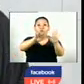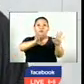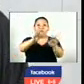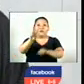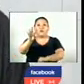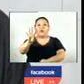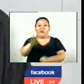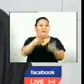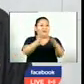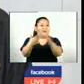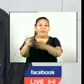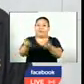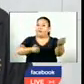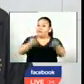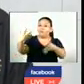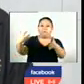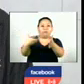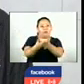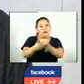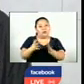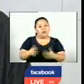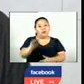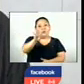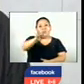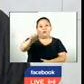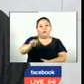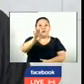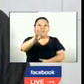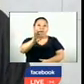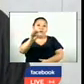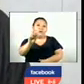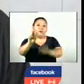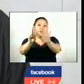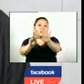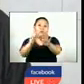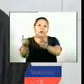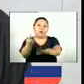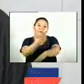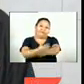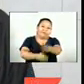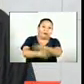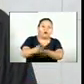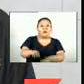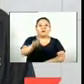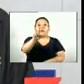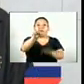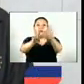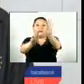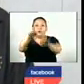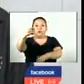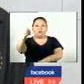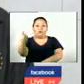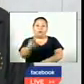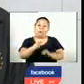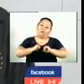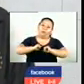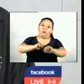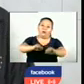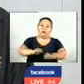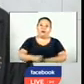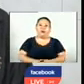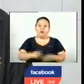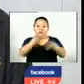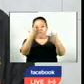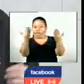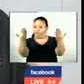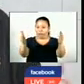accidentes de tránsito tenemos 4.807 lesionados y 610 fallecidos esto lo